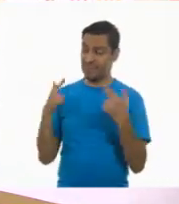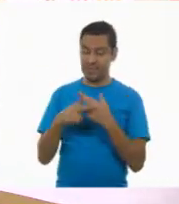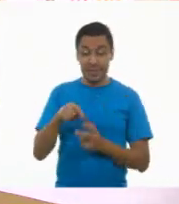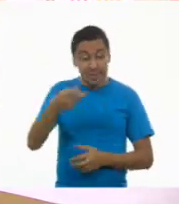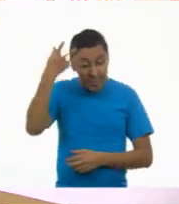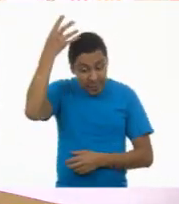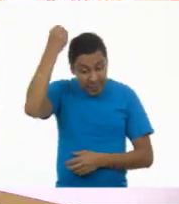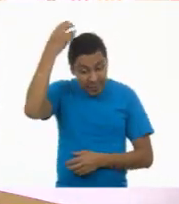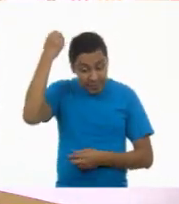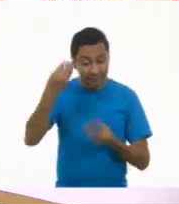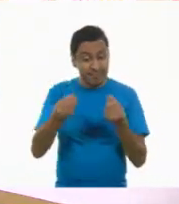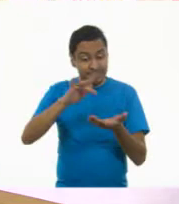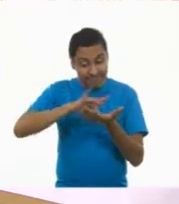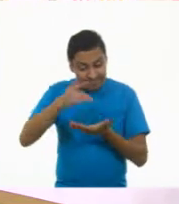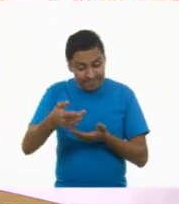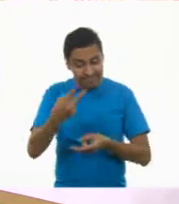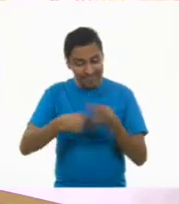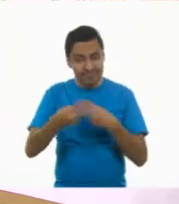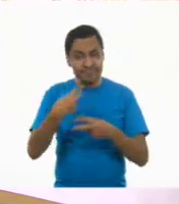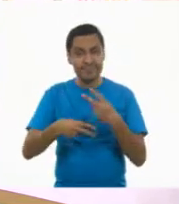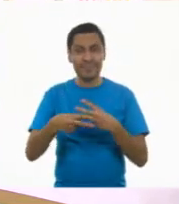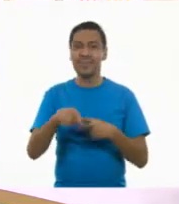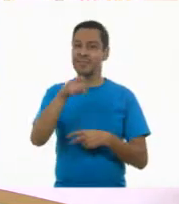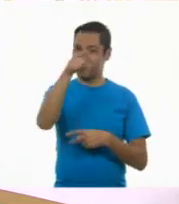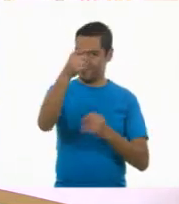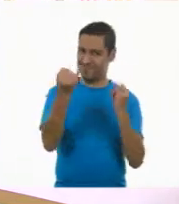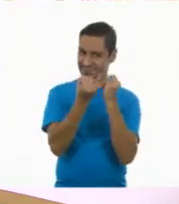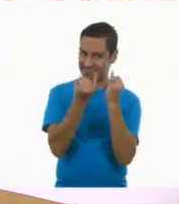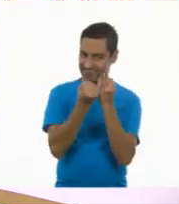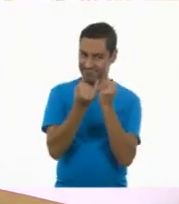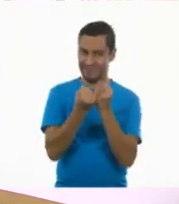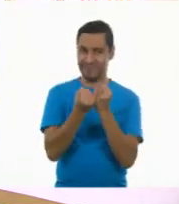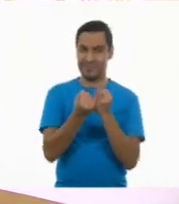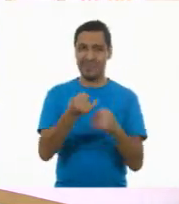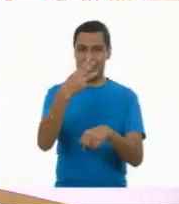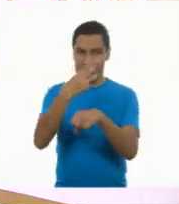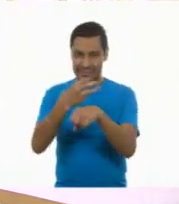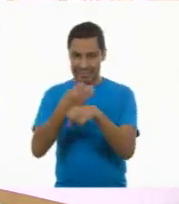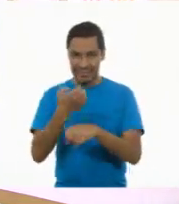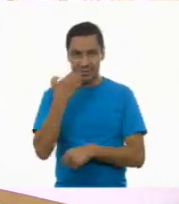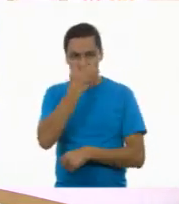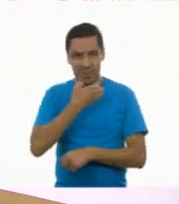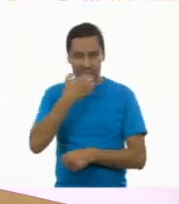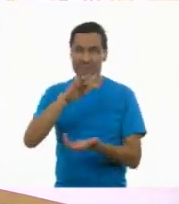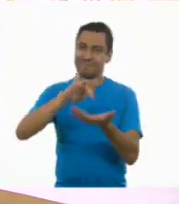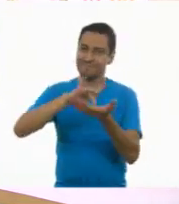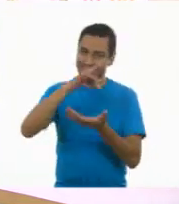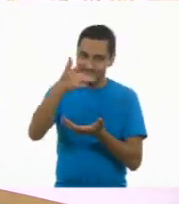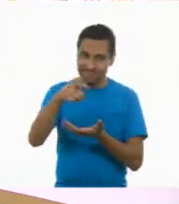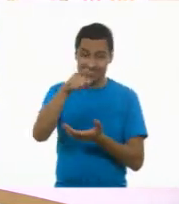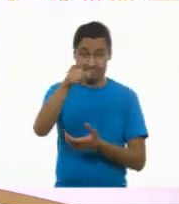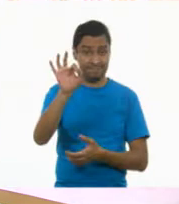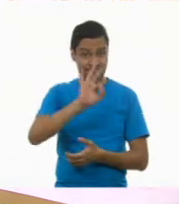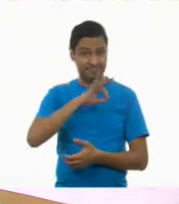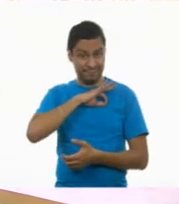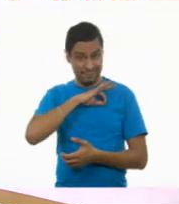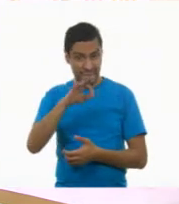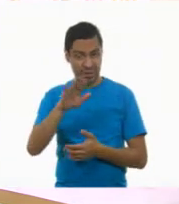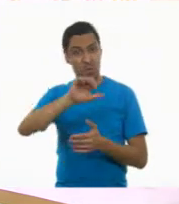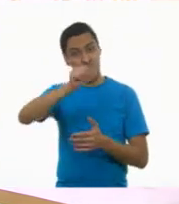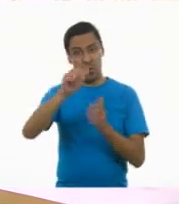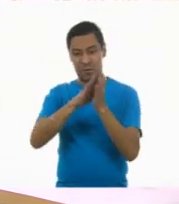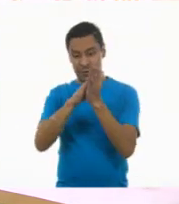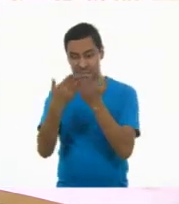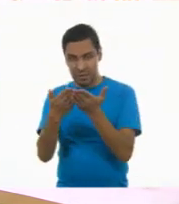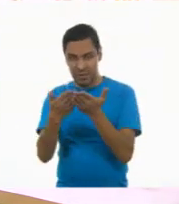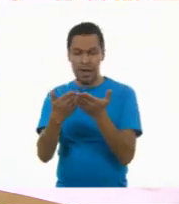por acompañarnos. Y a todas y todos ustedes, niñas y niños del tercer grado de primaria, si te es posible, consulta otros libros